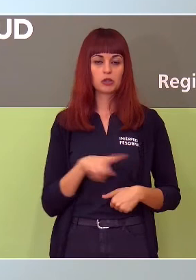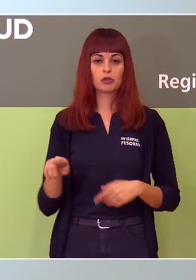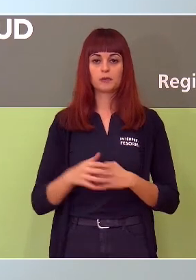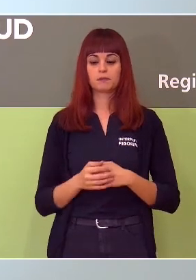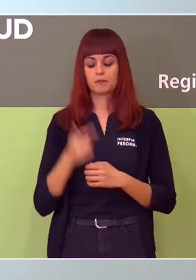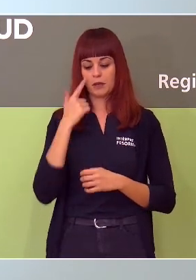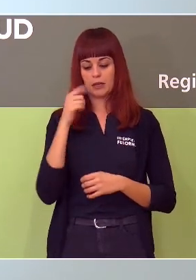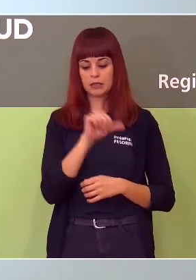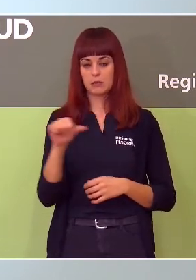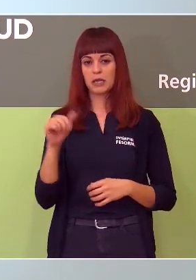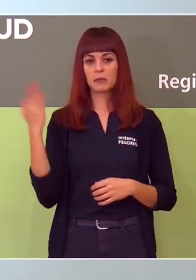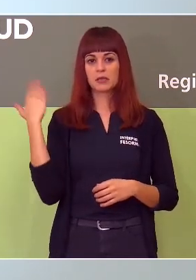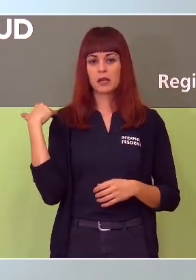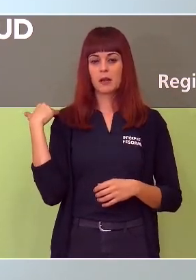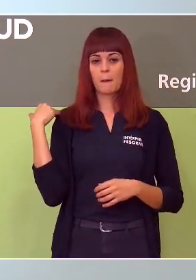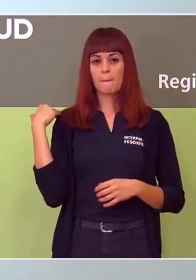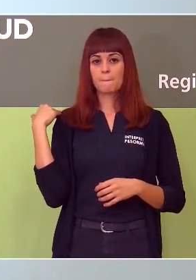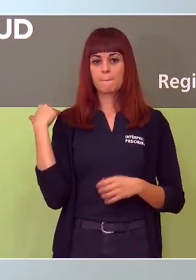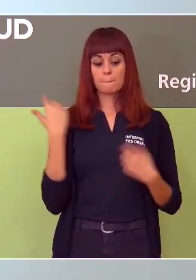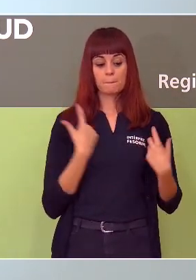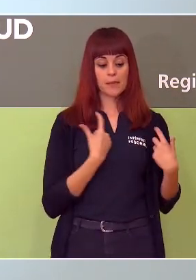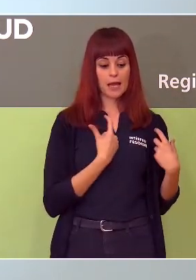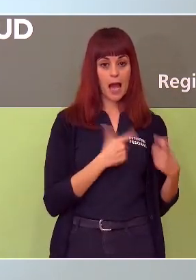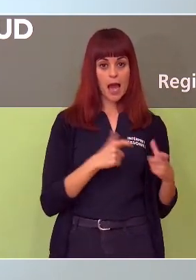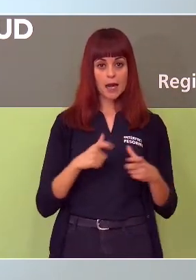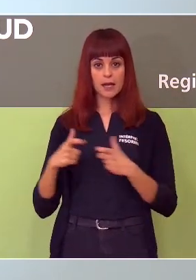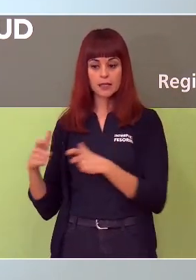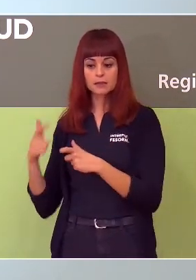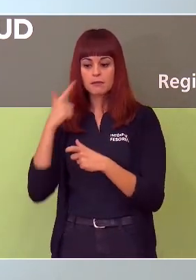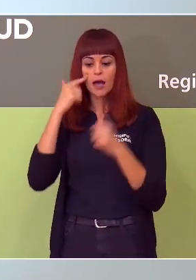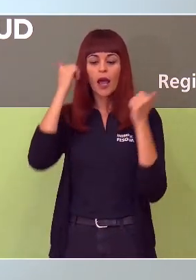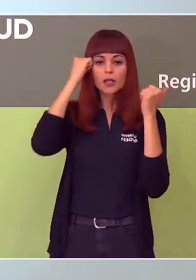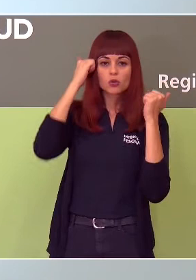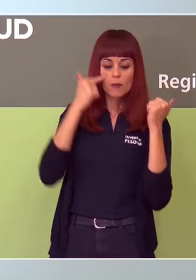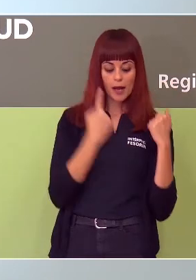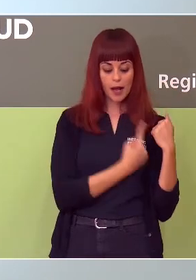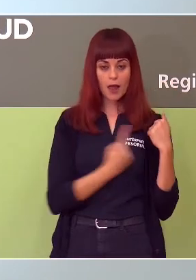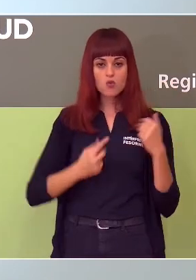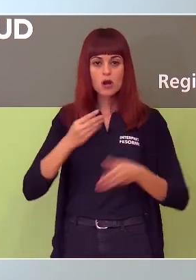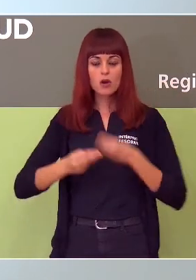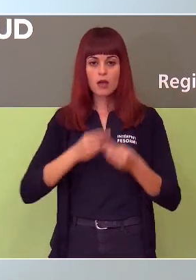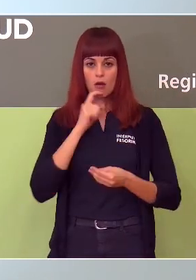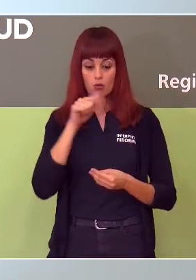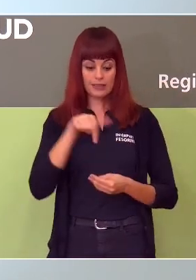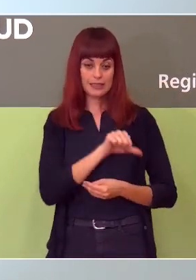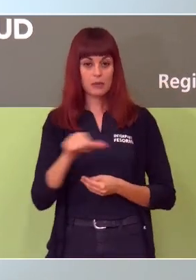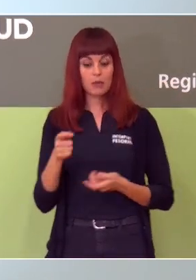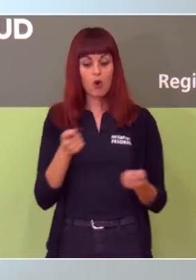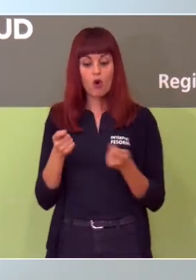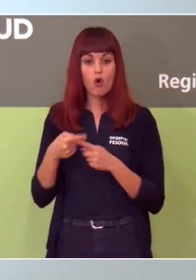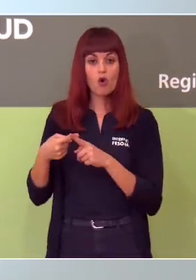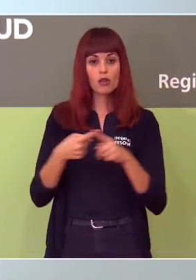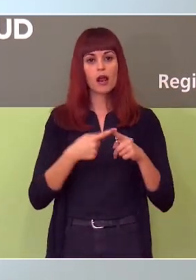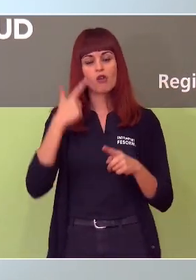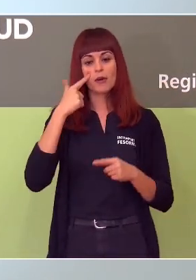semana pasada ya las áreas se encargaron de hacer un estudio de cómo lo harían ellos. En principio, ahora mismo esta semana estamos coordinando para ver cómo lo